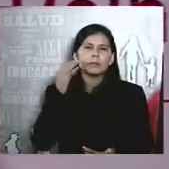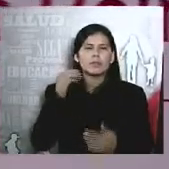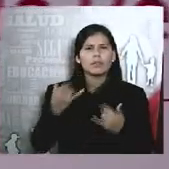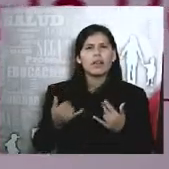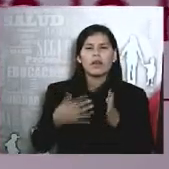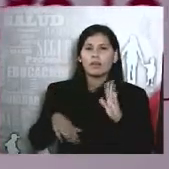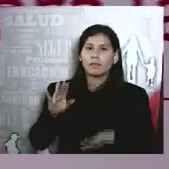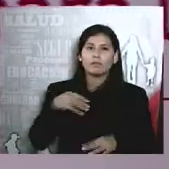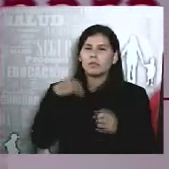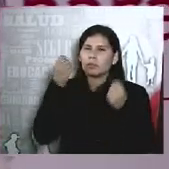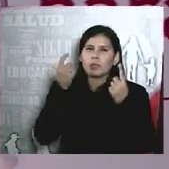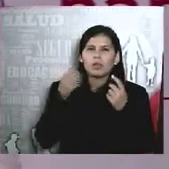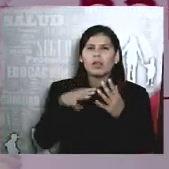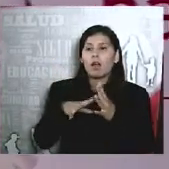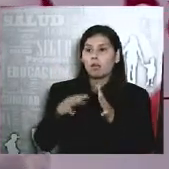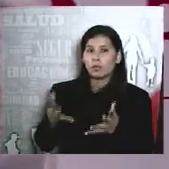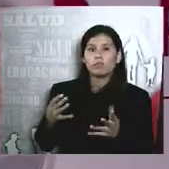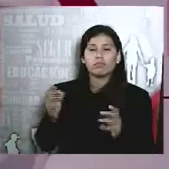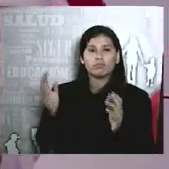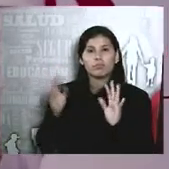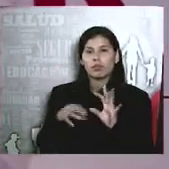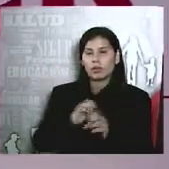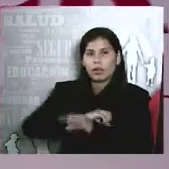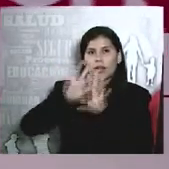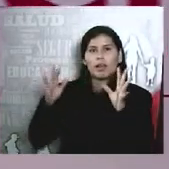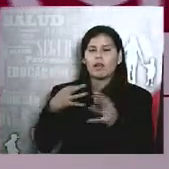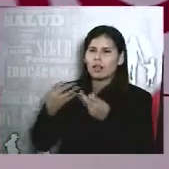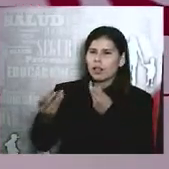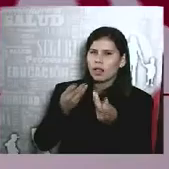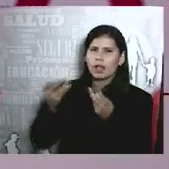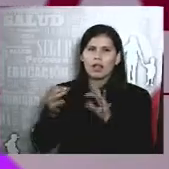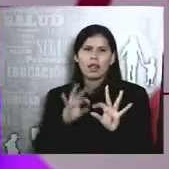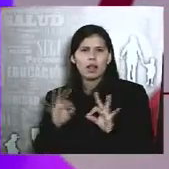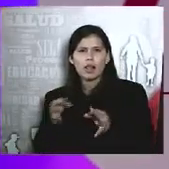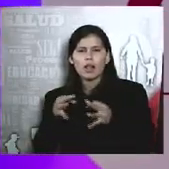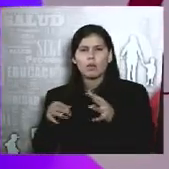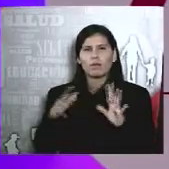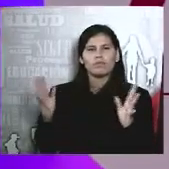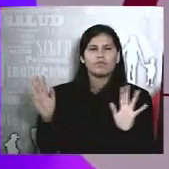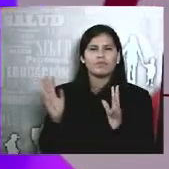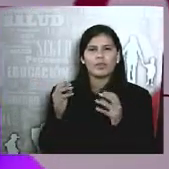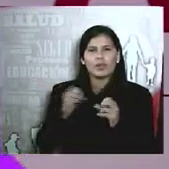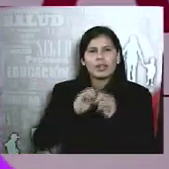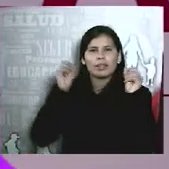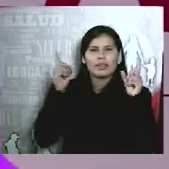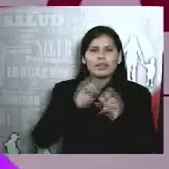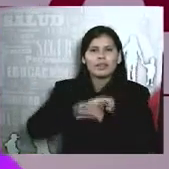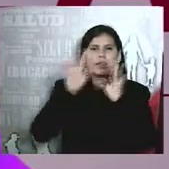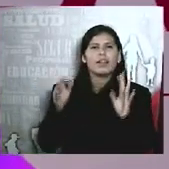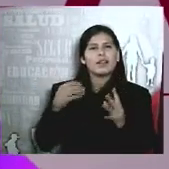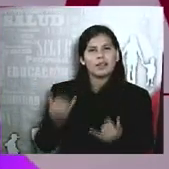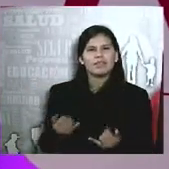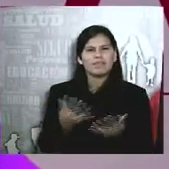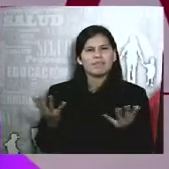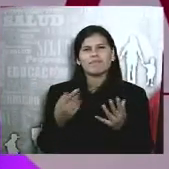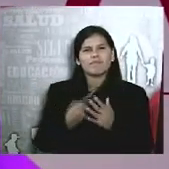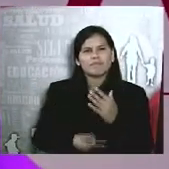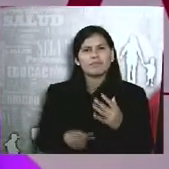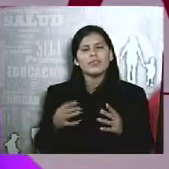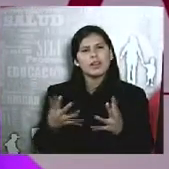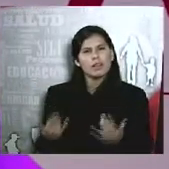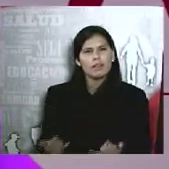aprendiendo muchas cosas de otros procesos. Por ejemplo, la República Democrática del Congo fue uno de esos primeros países que nos dijo, ¿ustedes por